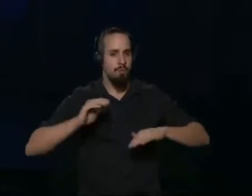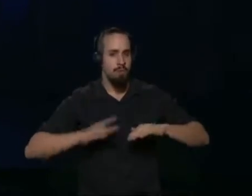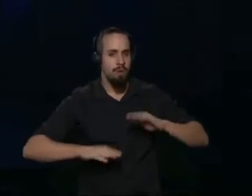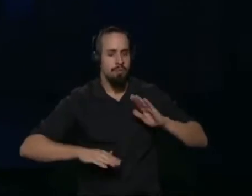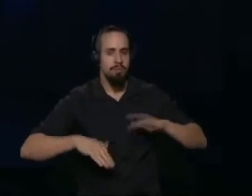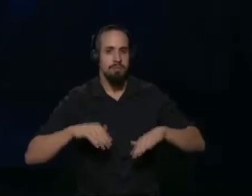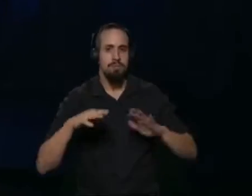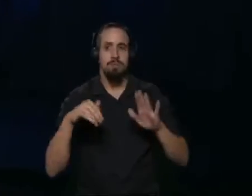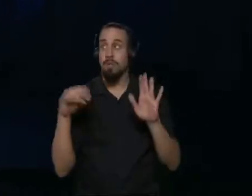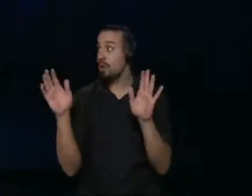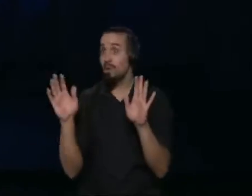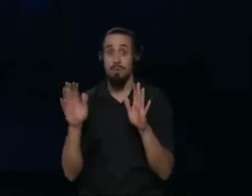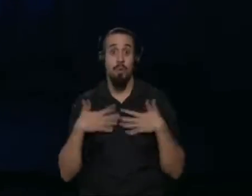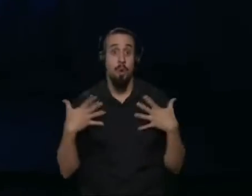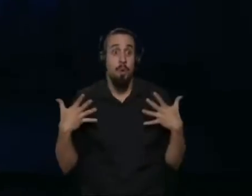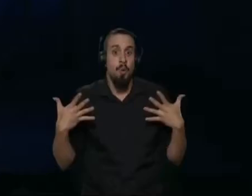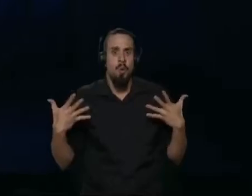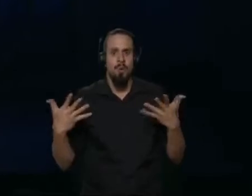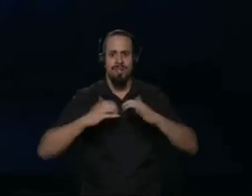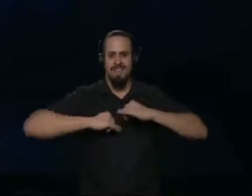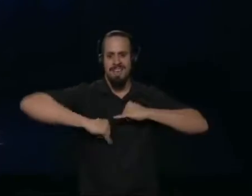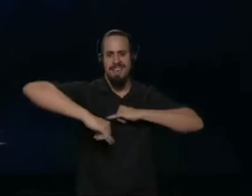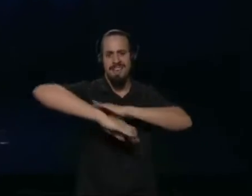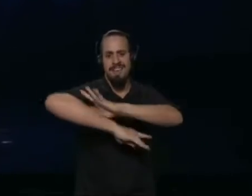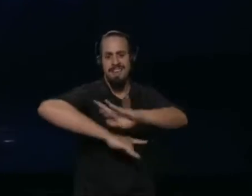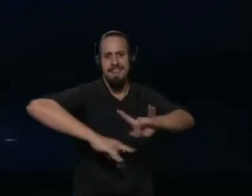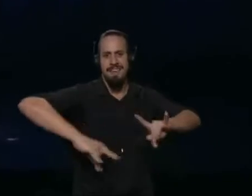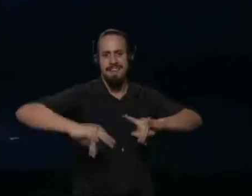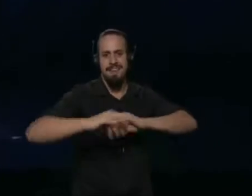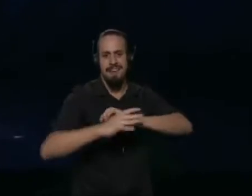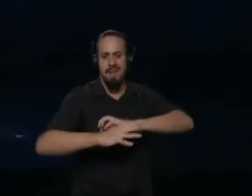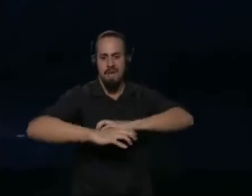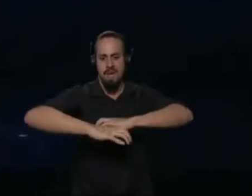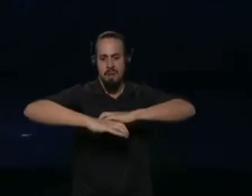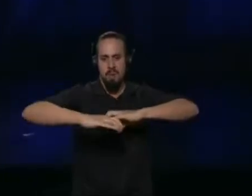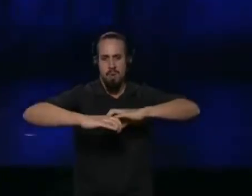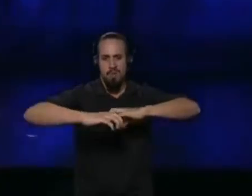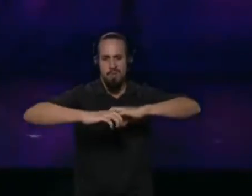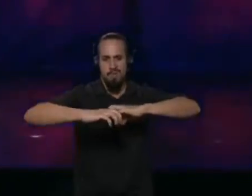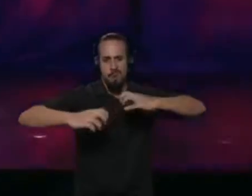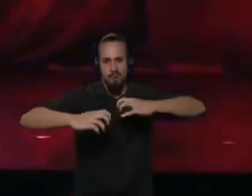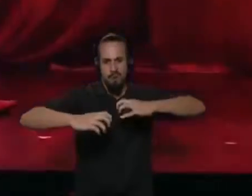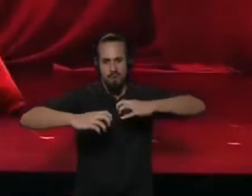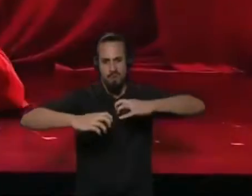De pronto se abrió la tierra,